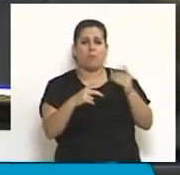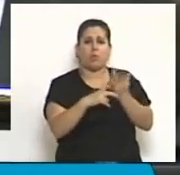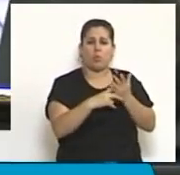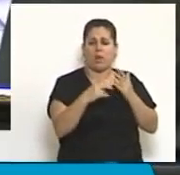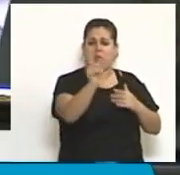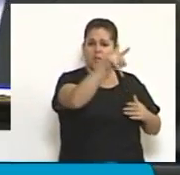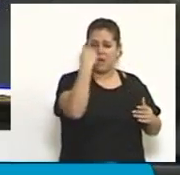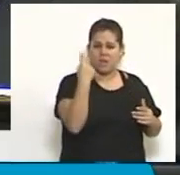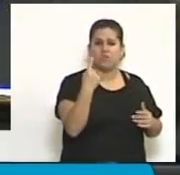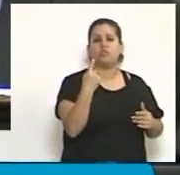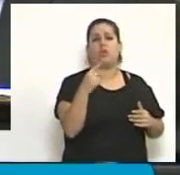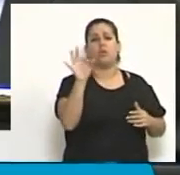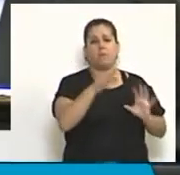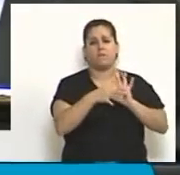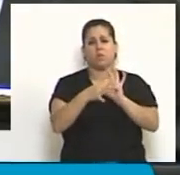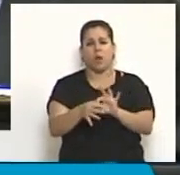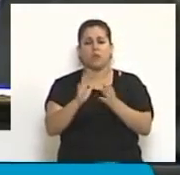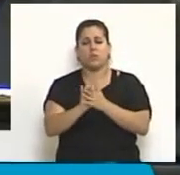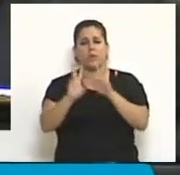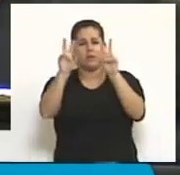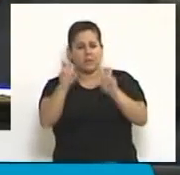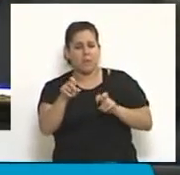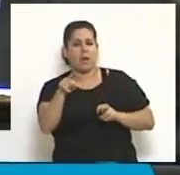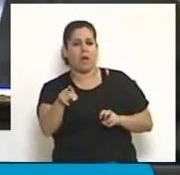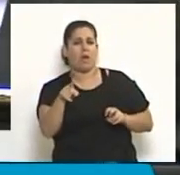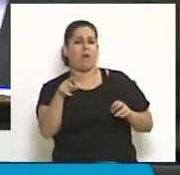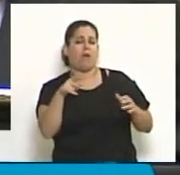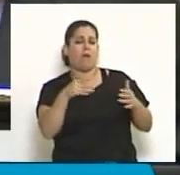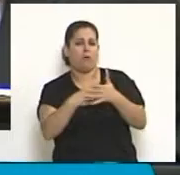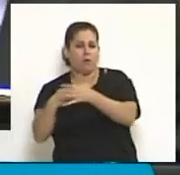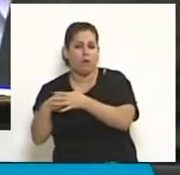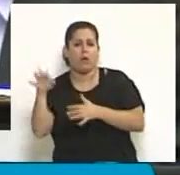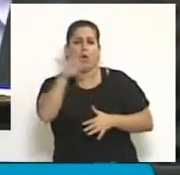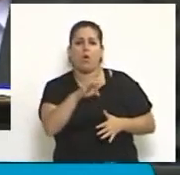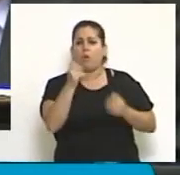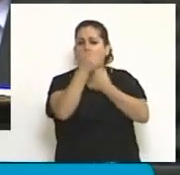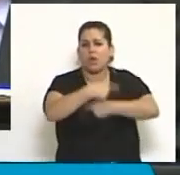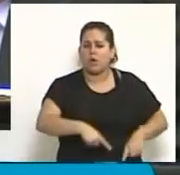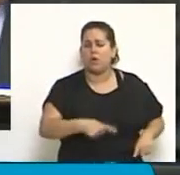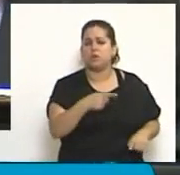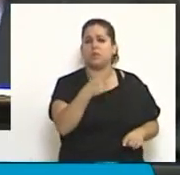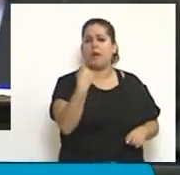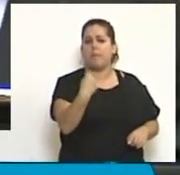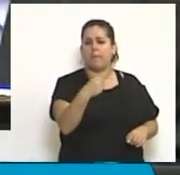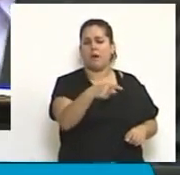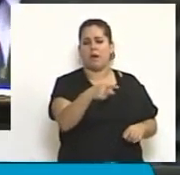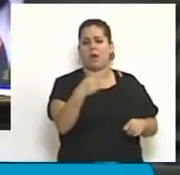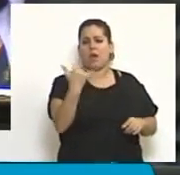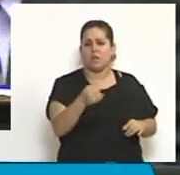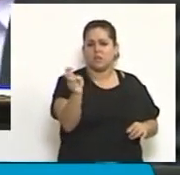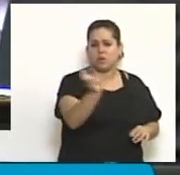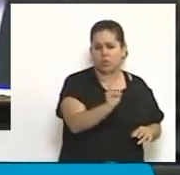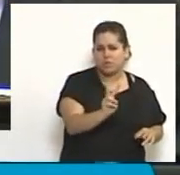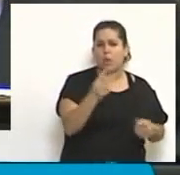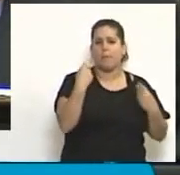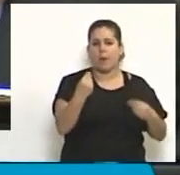Nación aquellas vinculadas a las intercepciones o captaciones de cualquier tipo autorizadas u